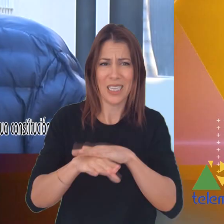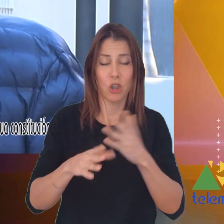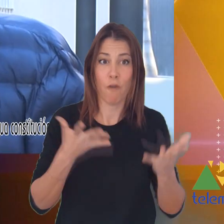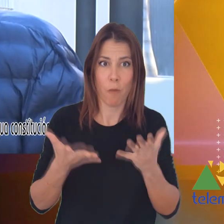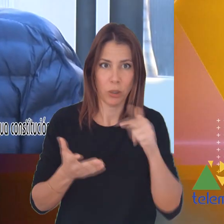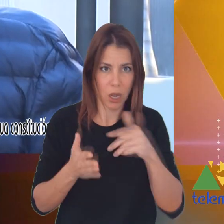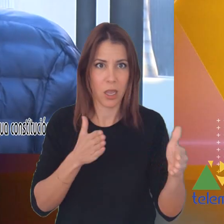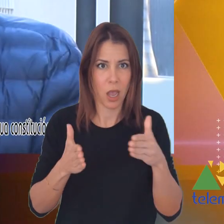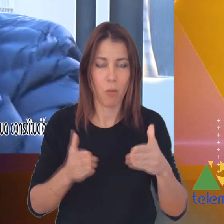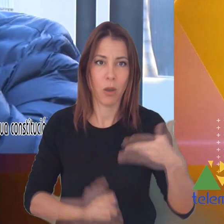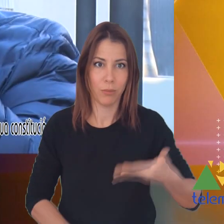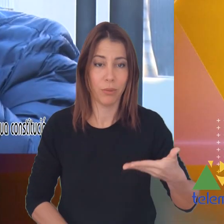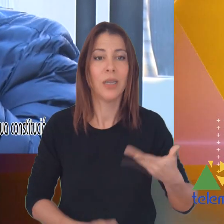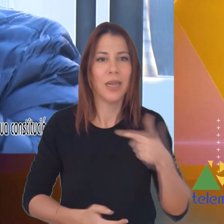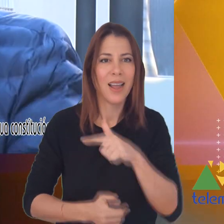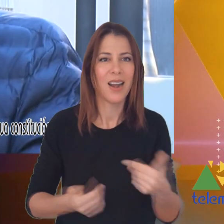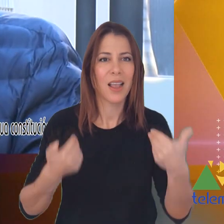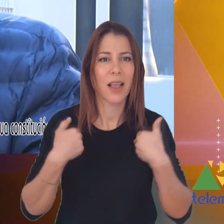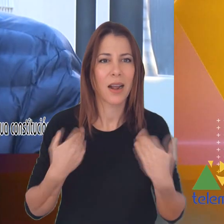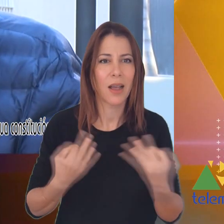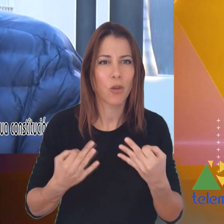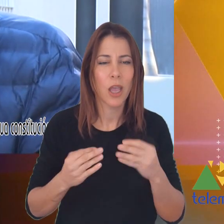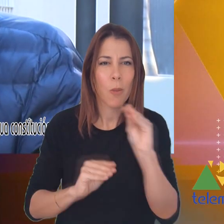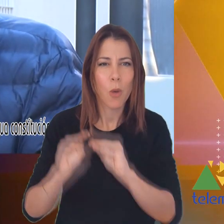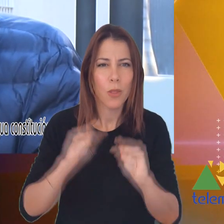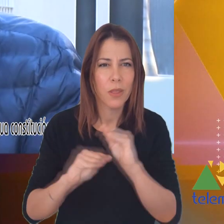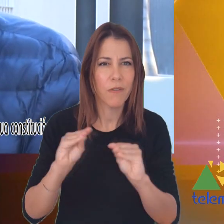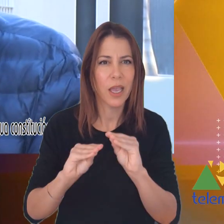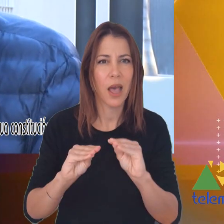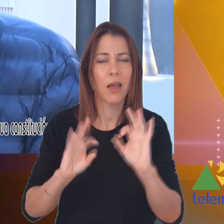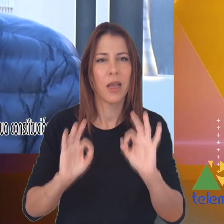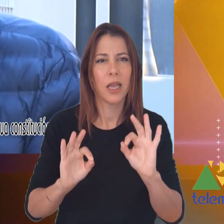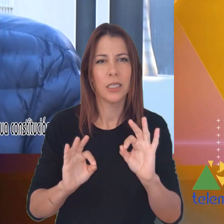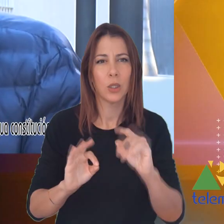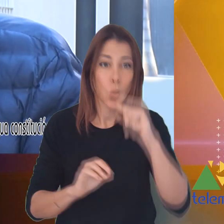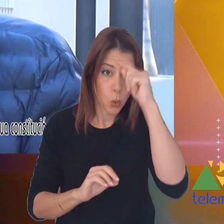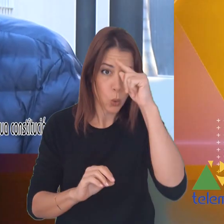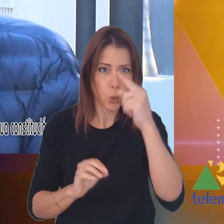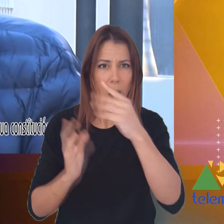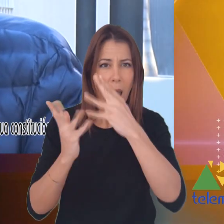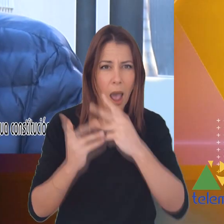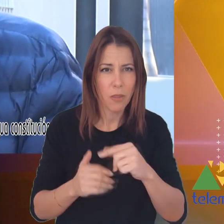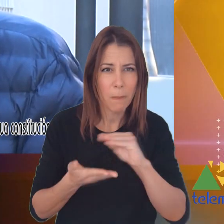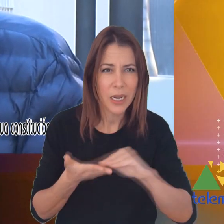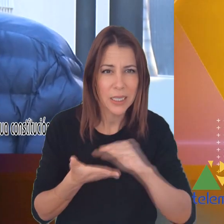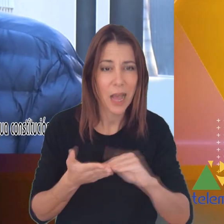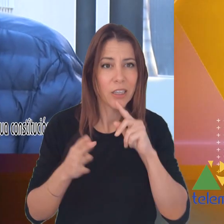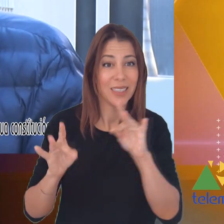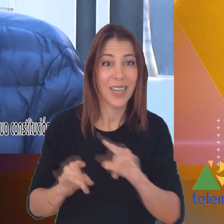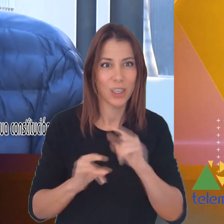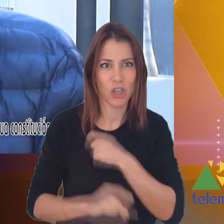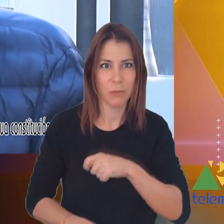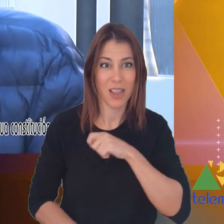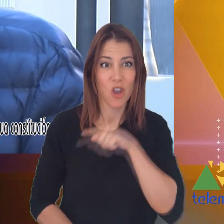aquella época, fue el encargado de modificar la estructura administrativa, la estructura del territorio español,